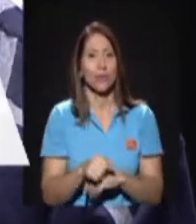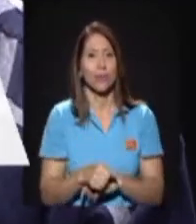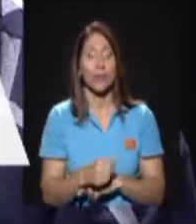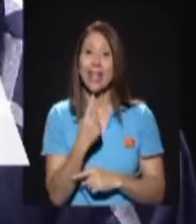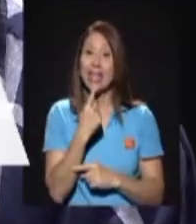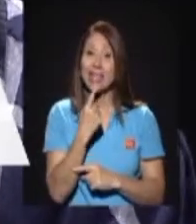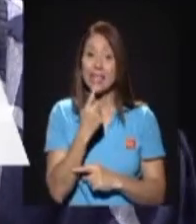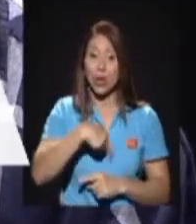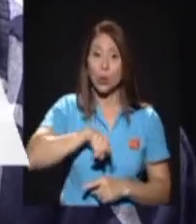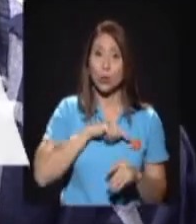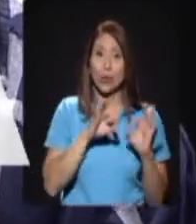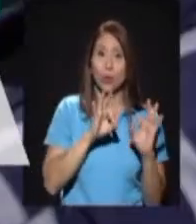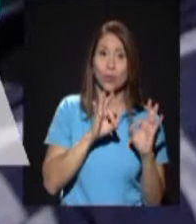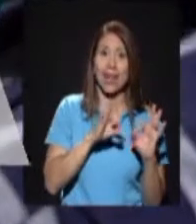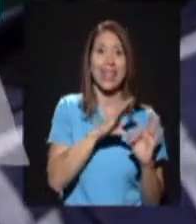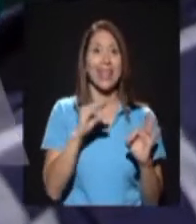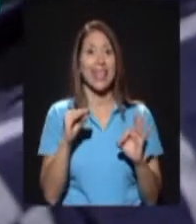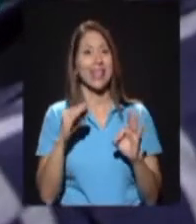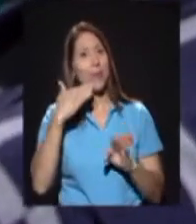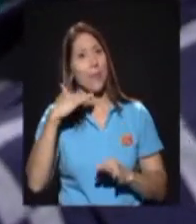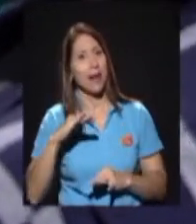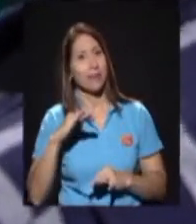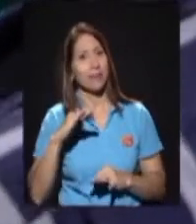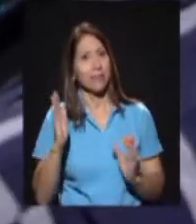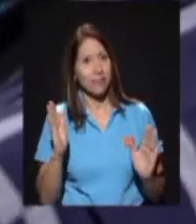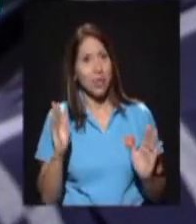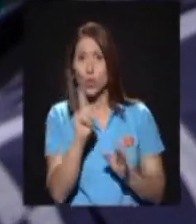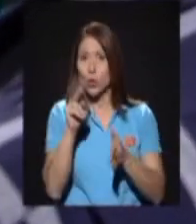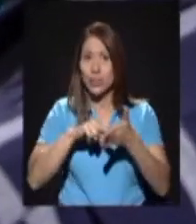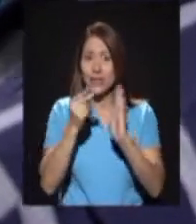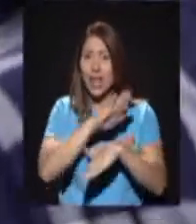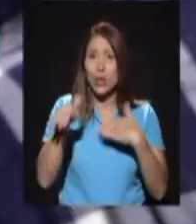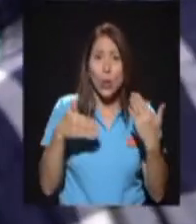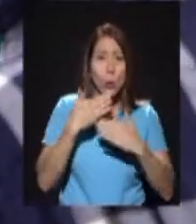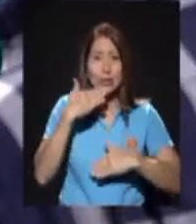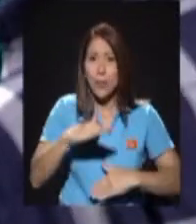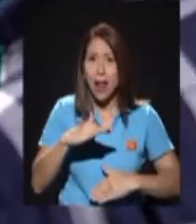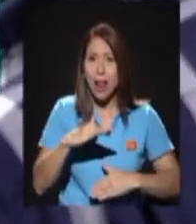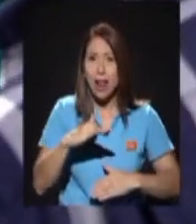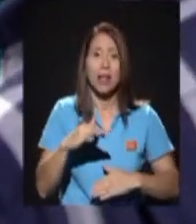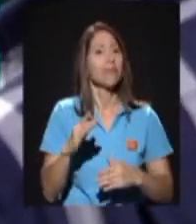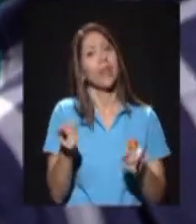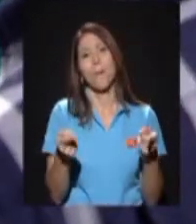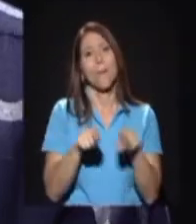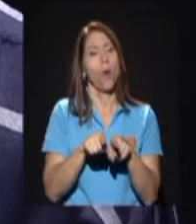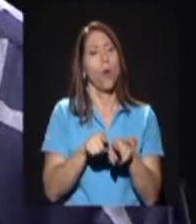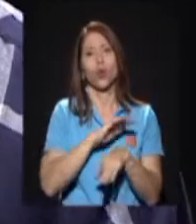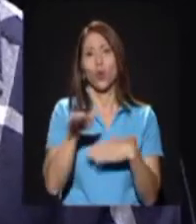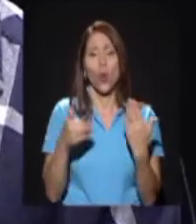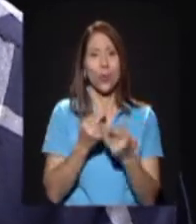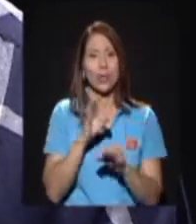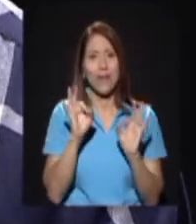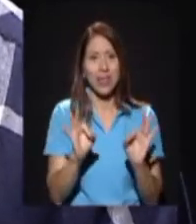estamos bien y estamos mal. Hay cosas en el país, o sea, no es que todo está mal, como dice alguna gente, tampoco todo está bien.